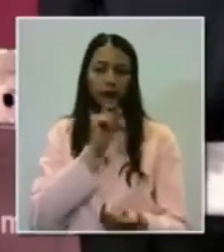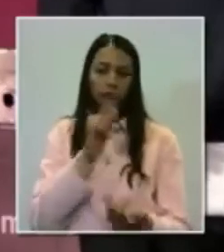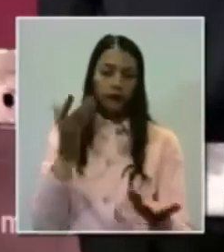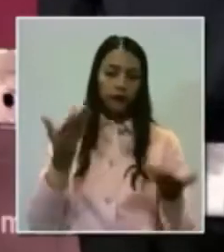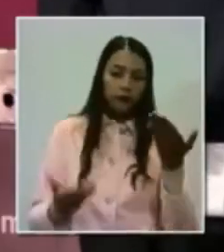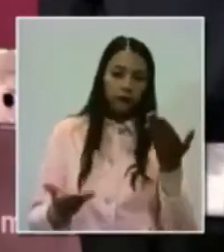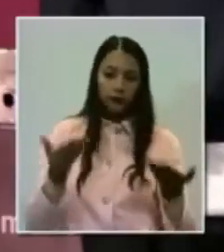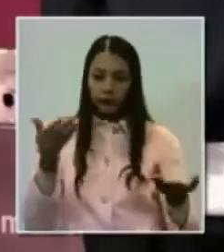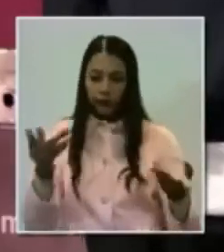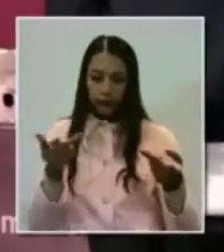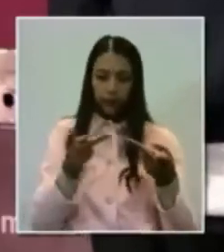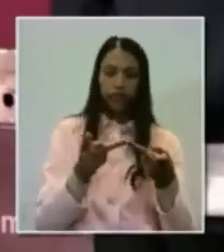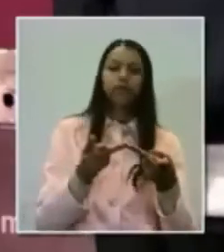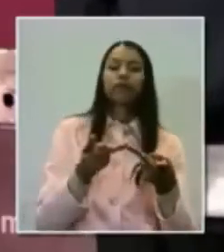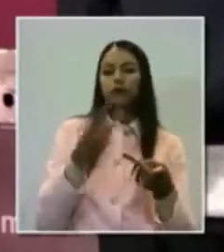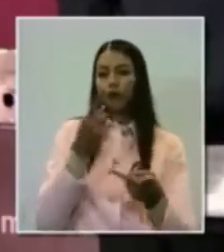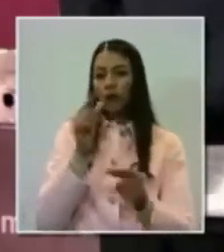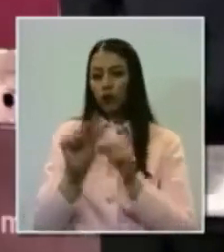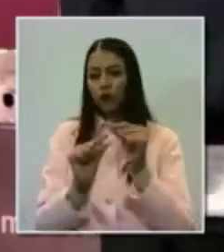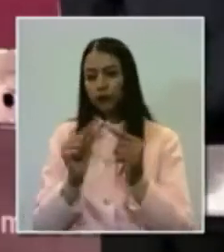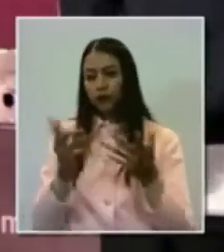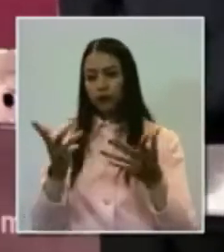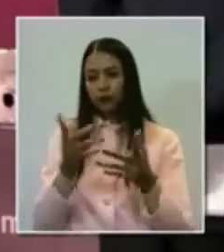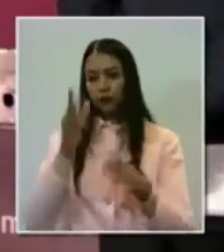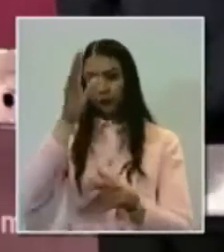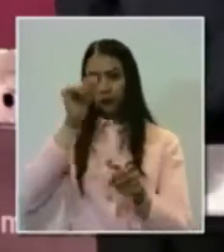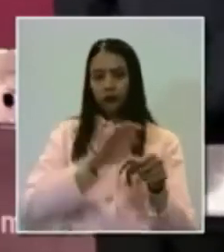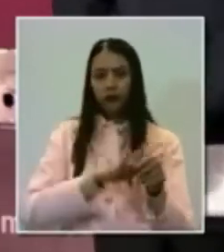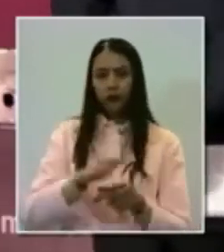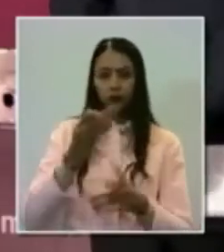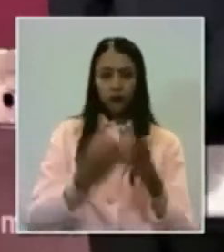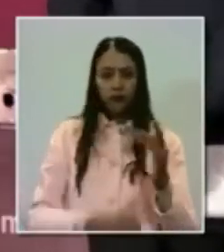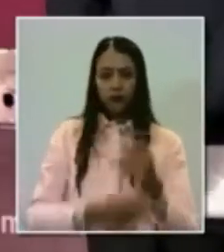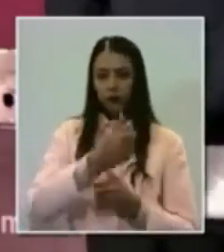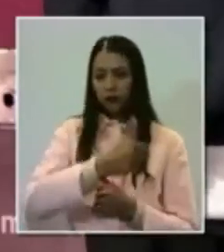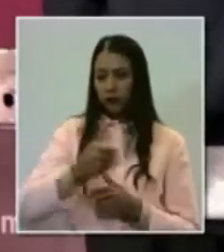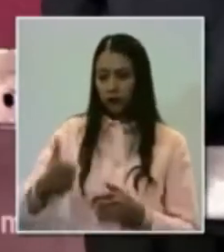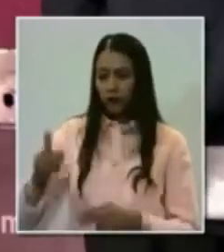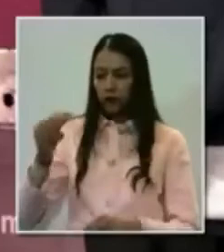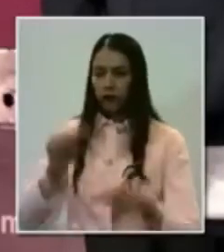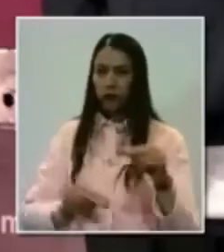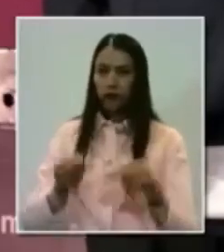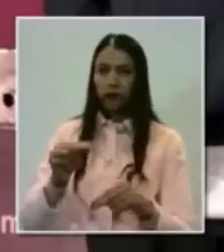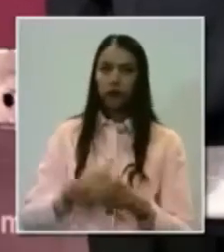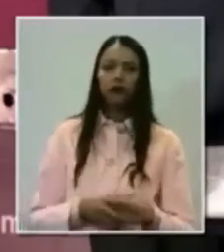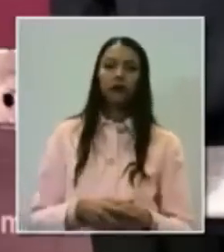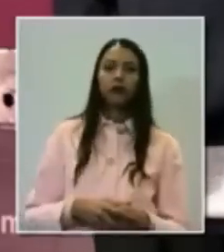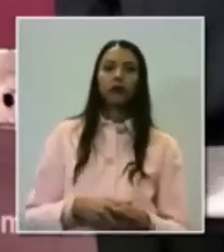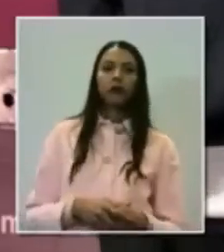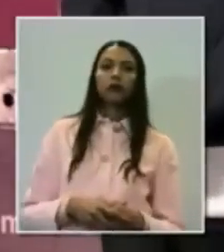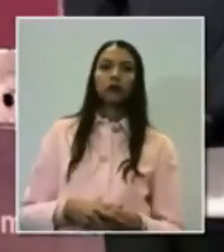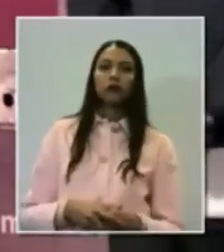cuadramos. Entonces vamos asignando de acuerdo a los faltantes de cada uno de los niveles.